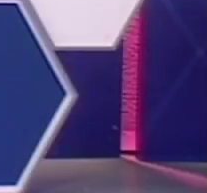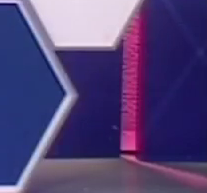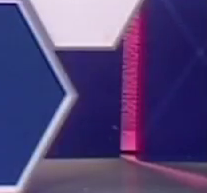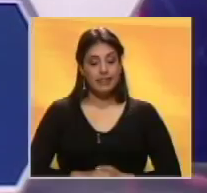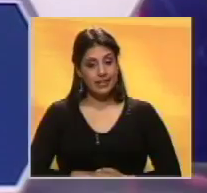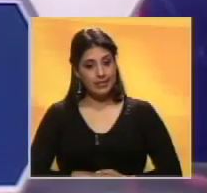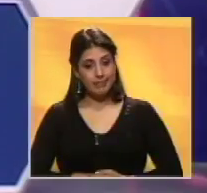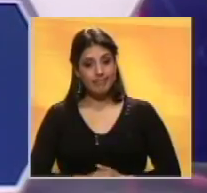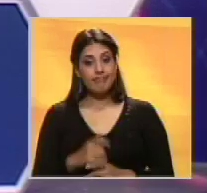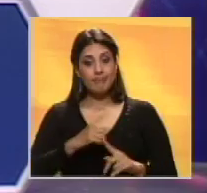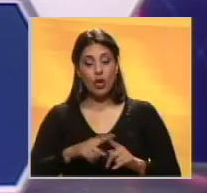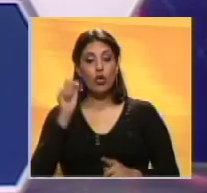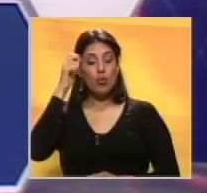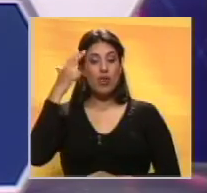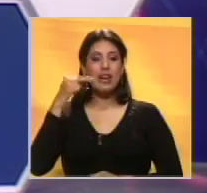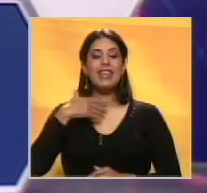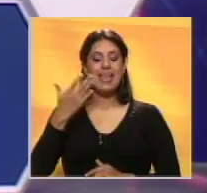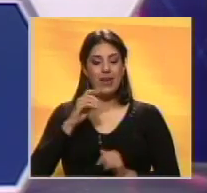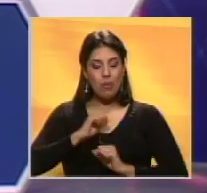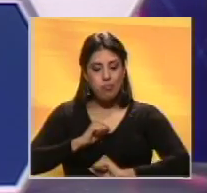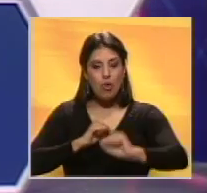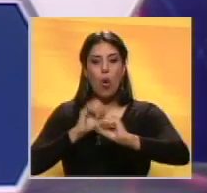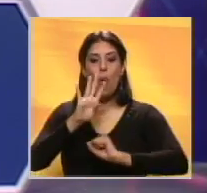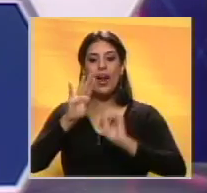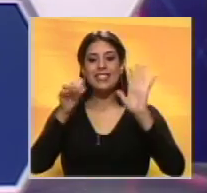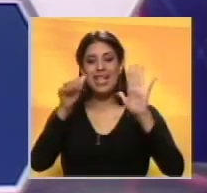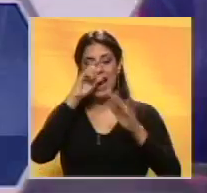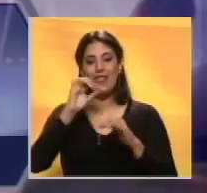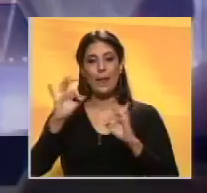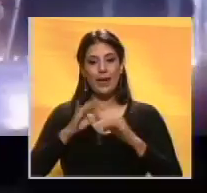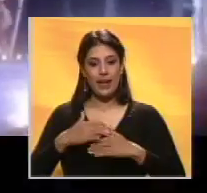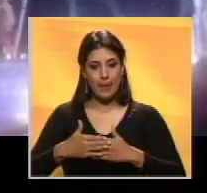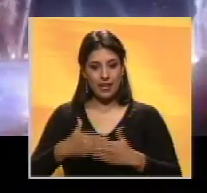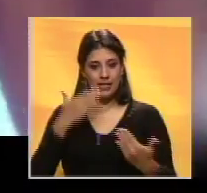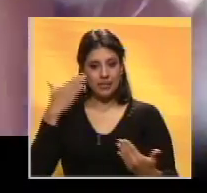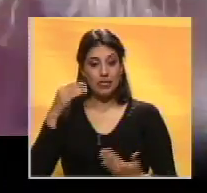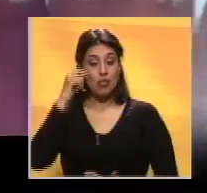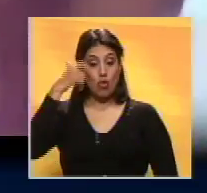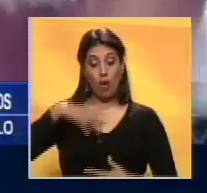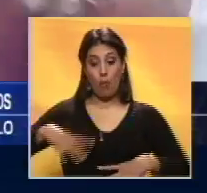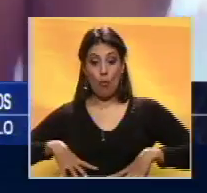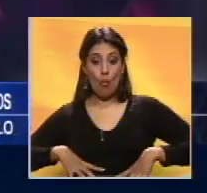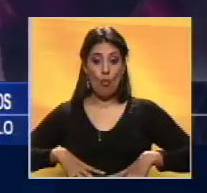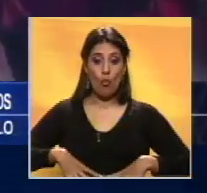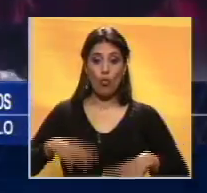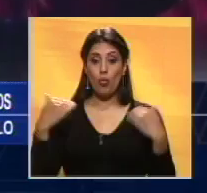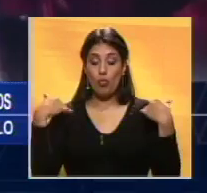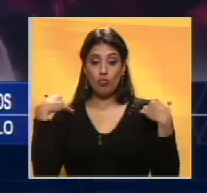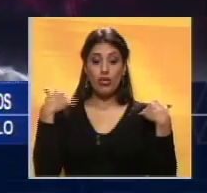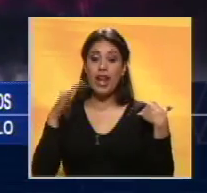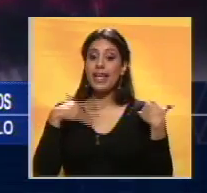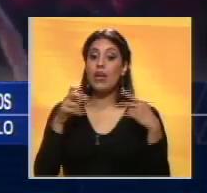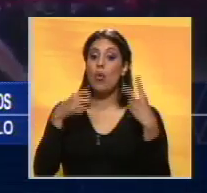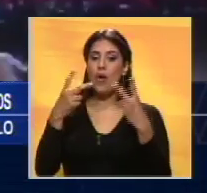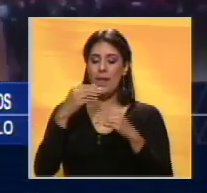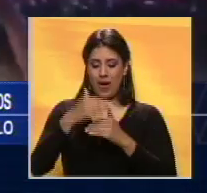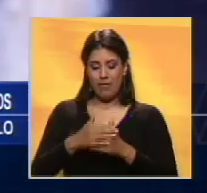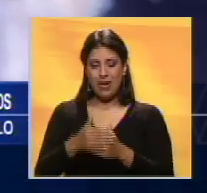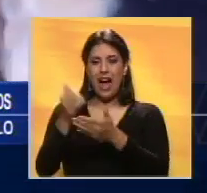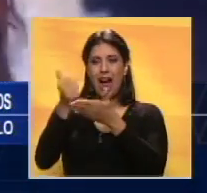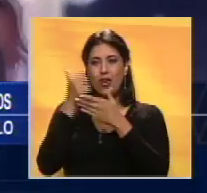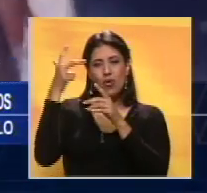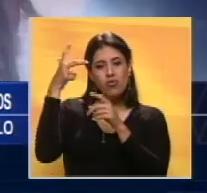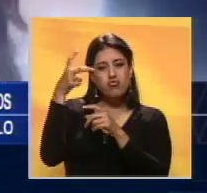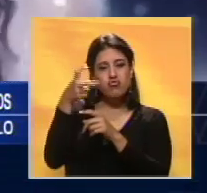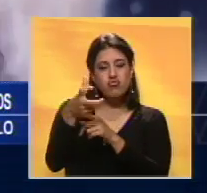Y Naomi Campbell quiere ser madre a los 46 años de edad. La top model habló de su deseo de recibir a un bebé con la ayuda de